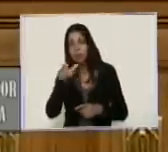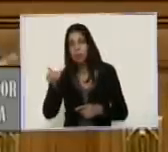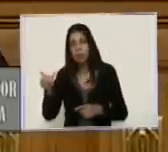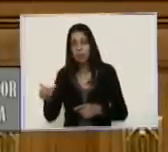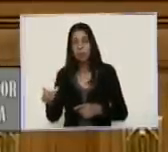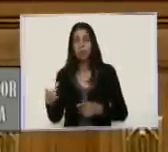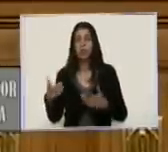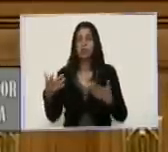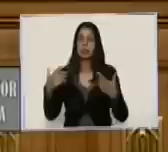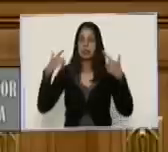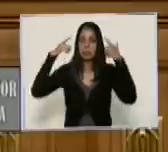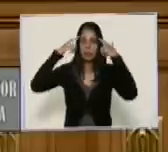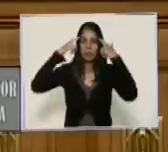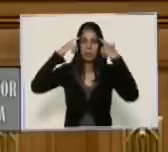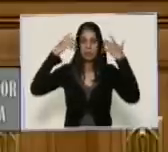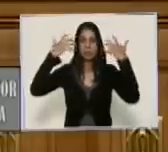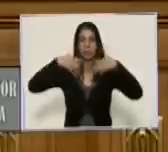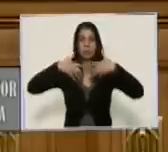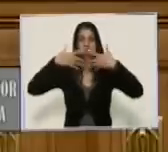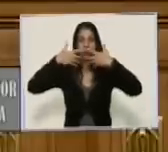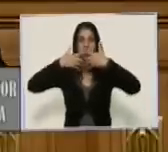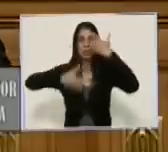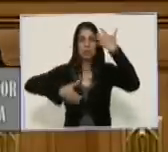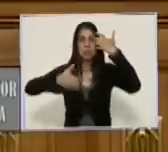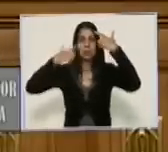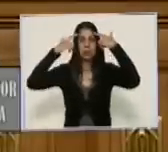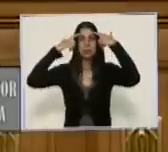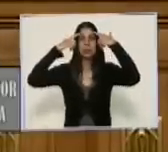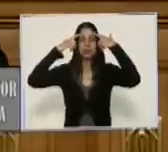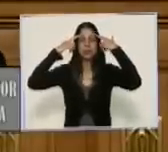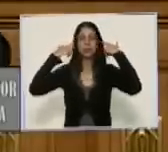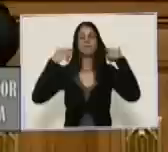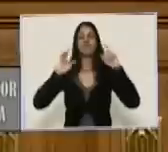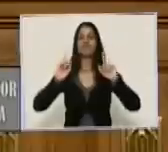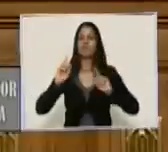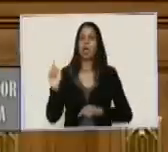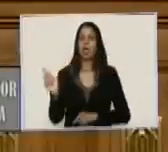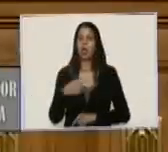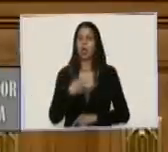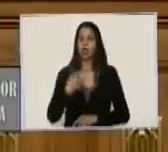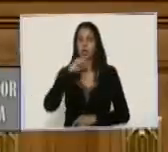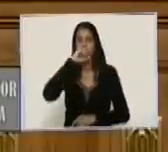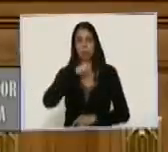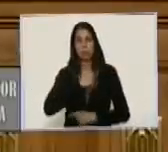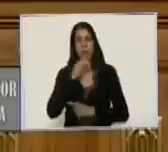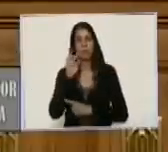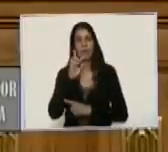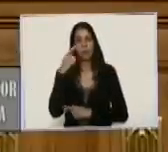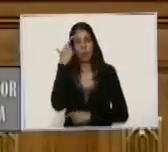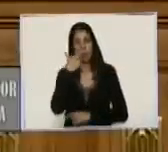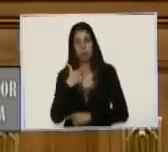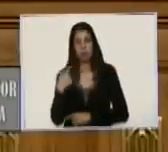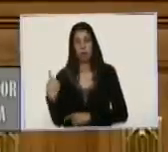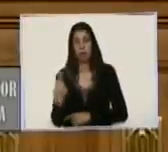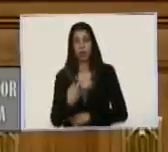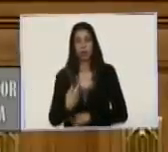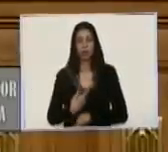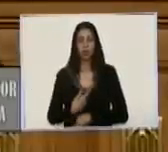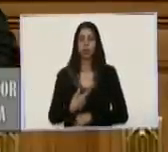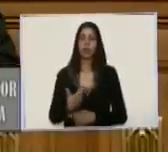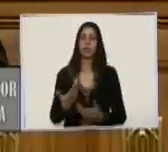volver loco a la persona, pero nosotros, camarada, los verdaderos revolucionarios, los que amamos nuestra patria, no vamos a